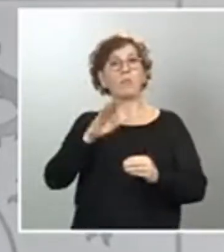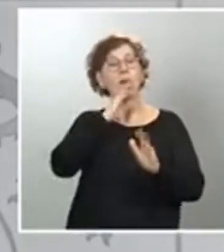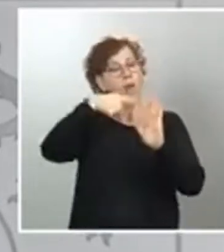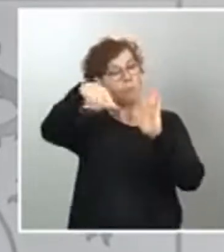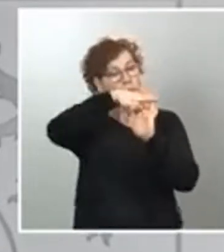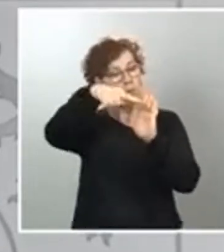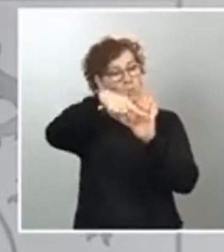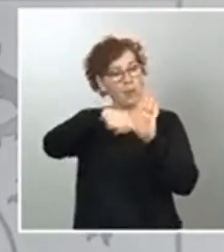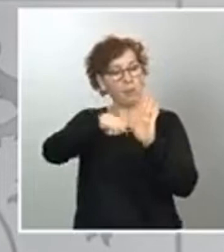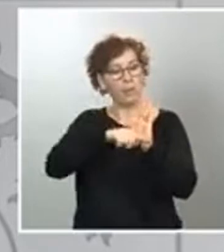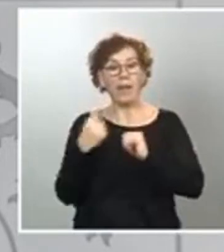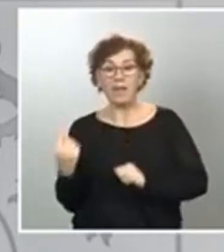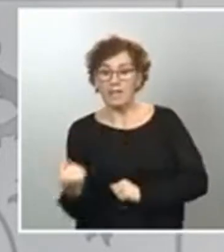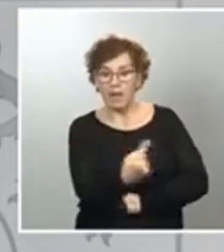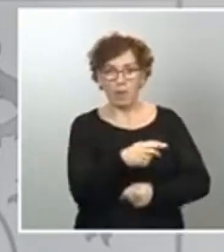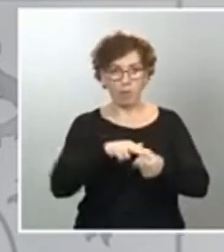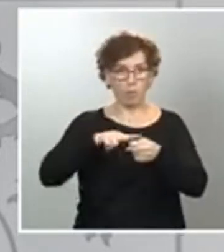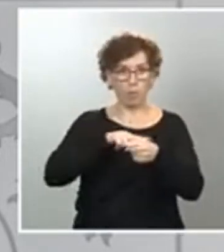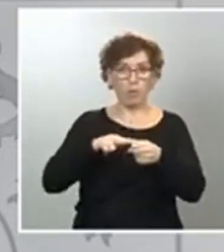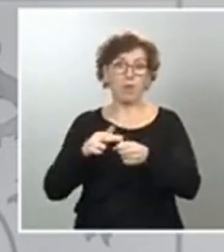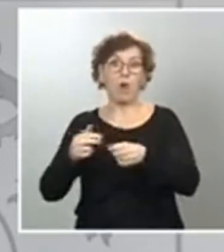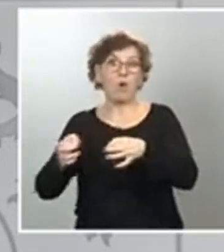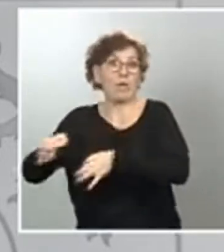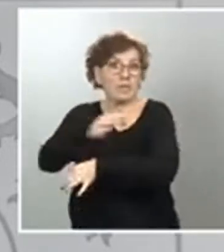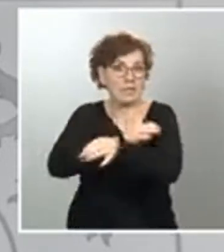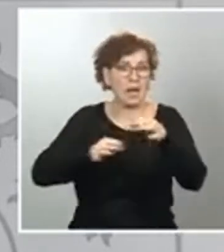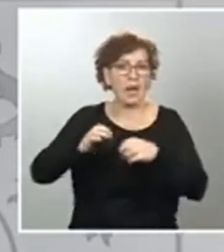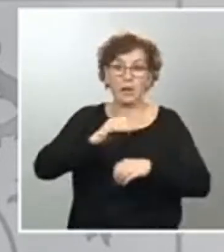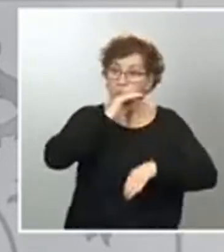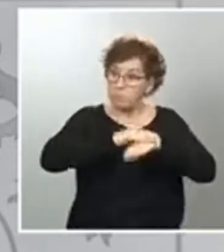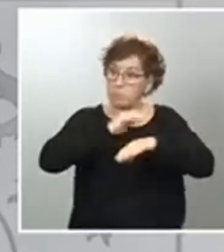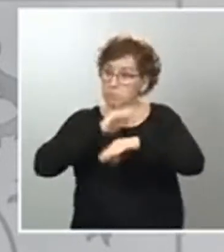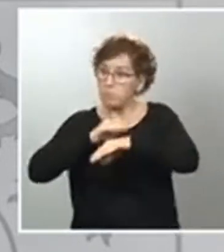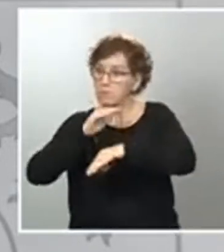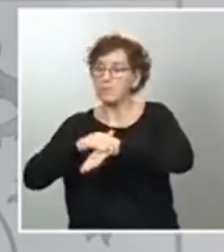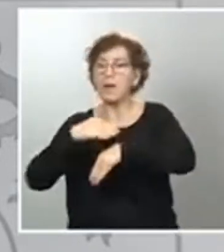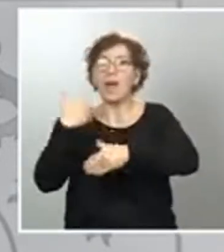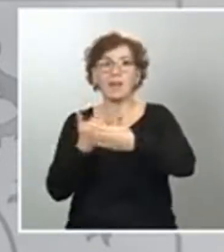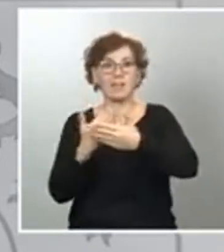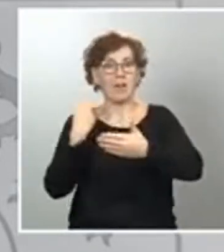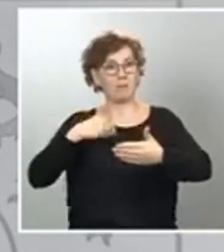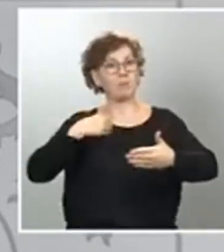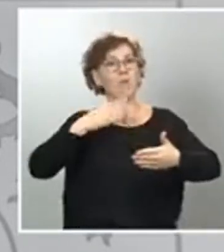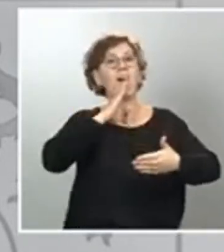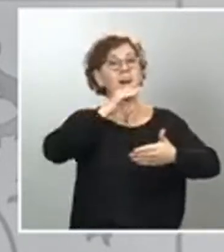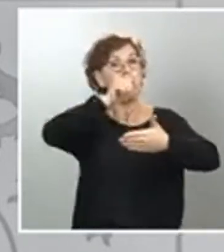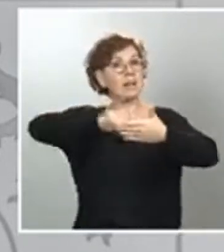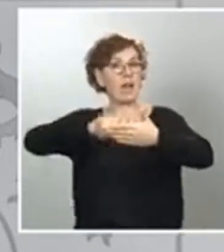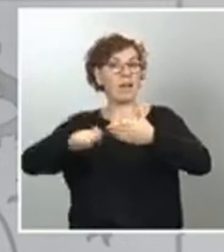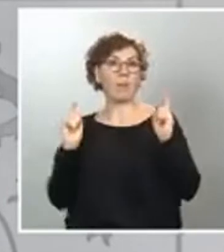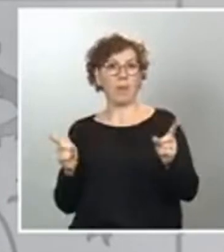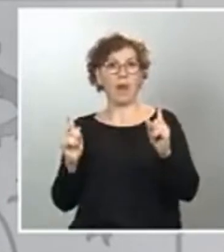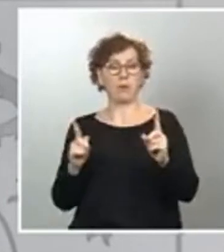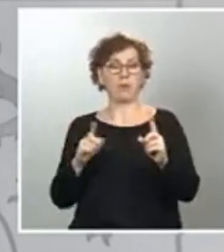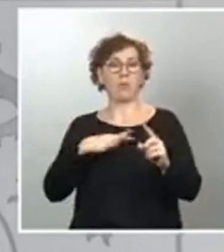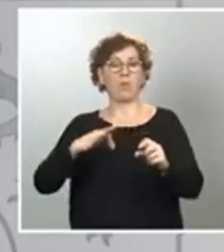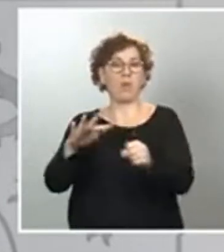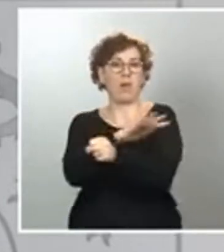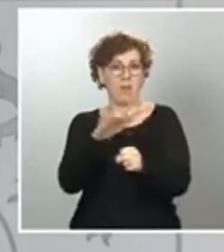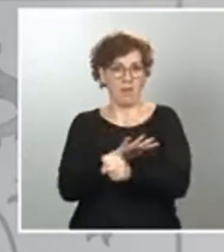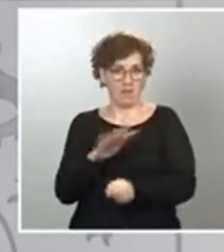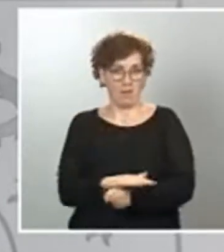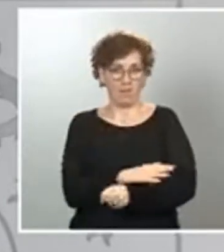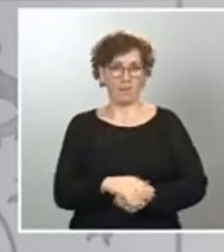las provincias o islas hasta aproximarse al calendario tentativo. Entramos, como dije en mi última comparecencia,